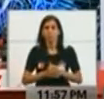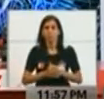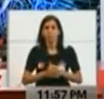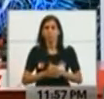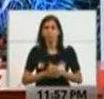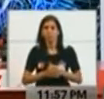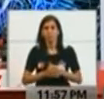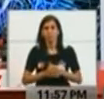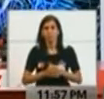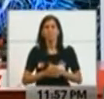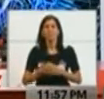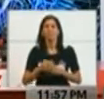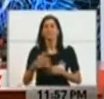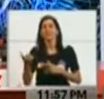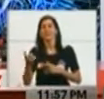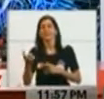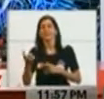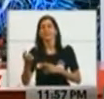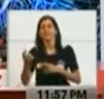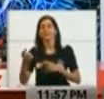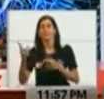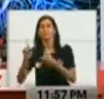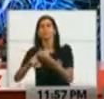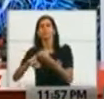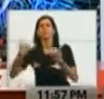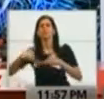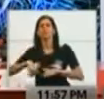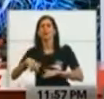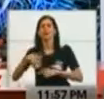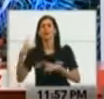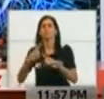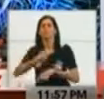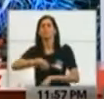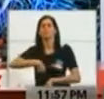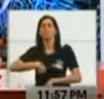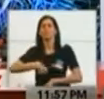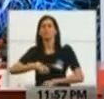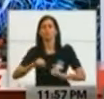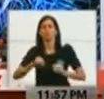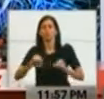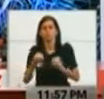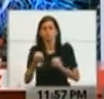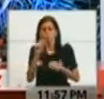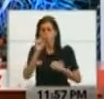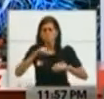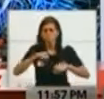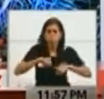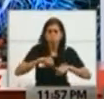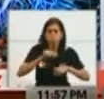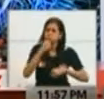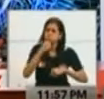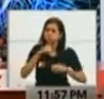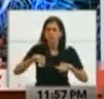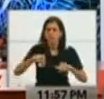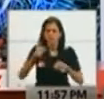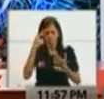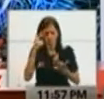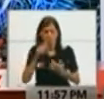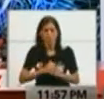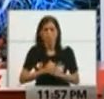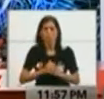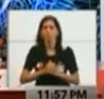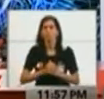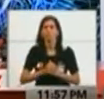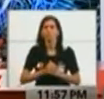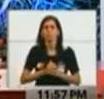Caldera. Rojas Pérez. Rojas Pérez. Ah, esto sí vale oro, Pedro. Esto